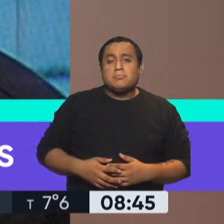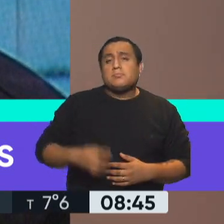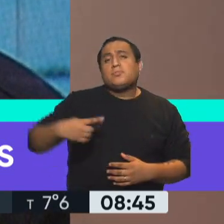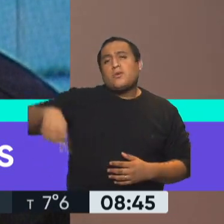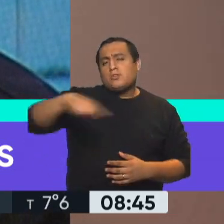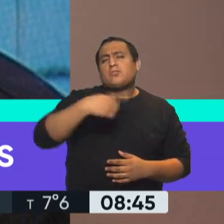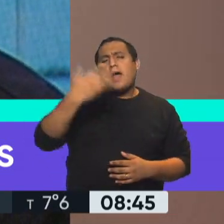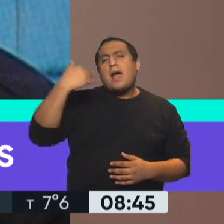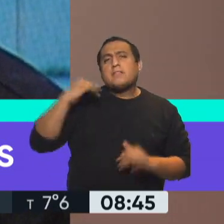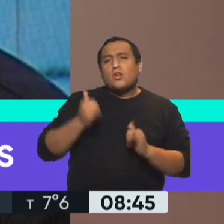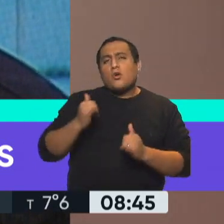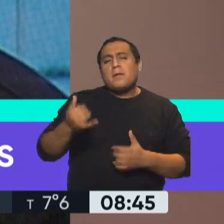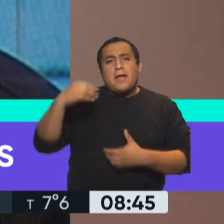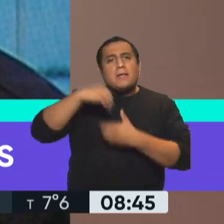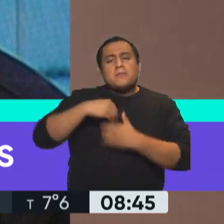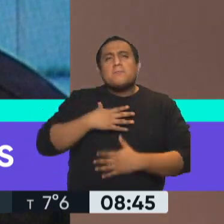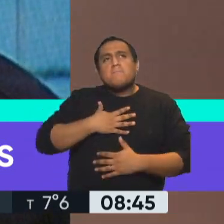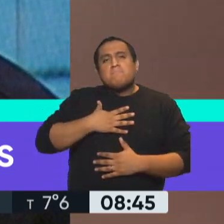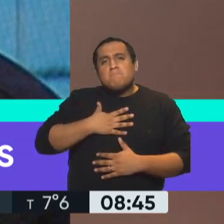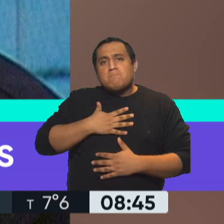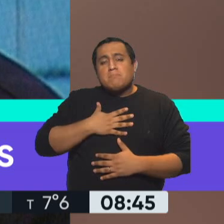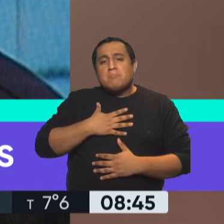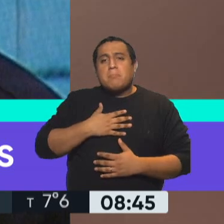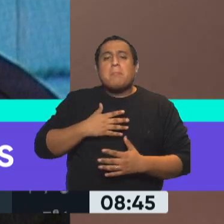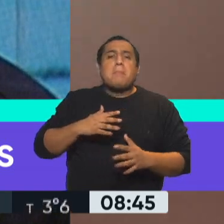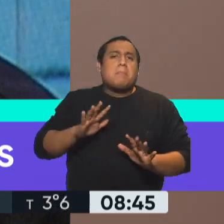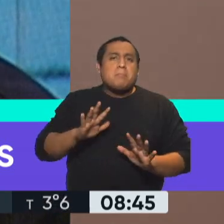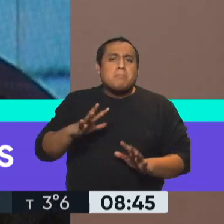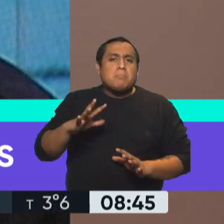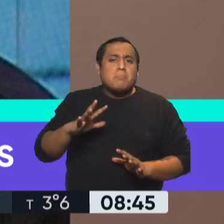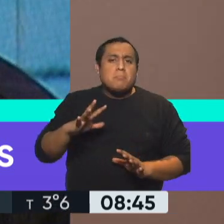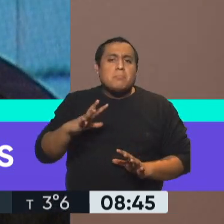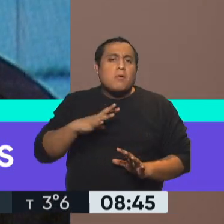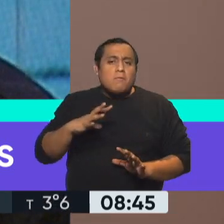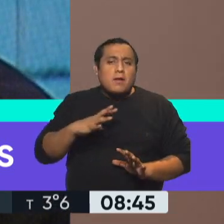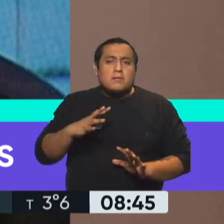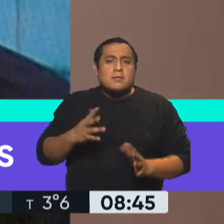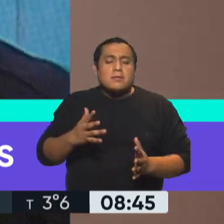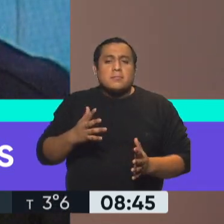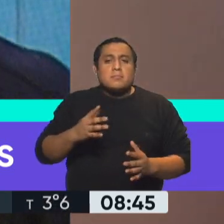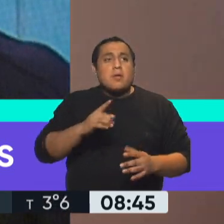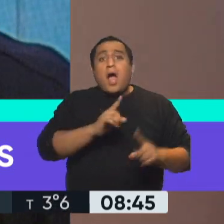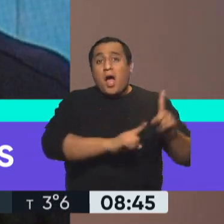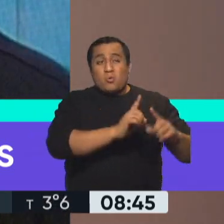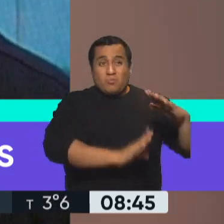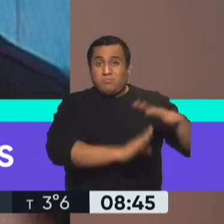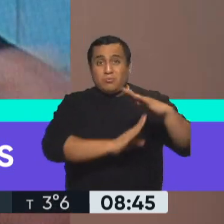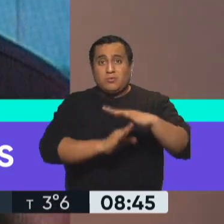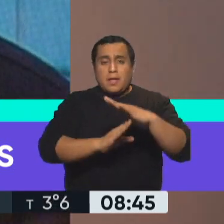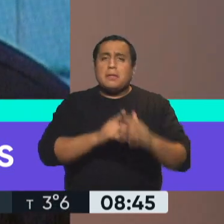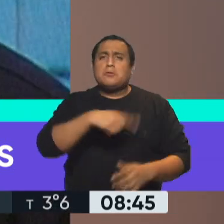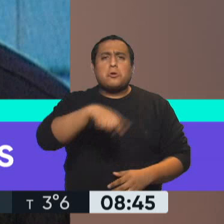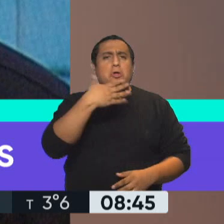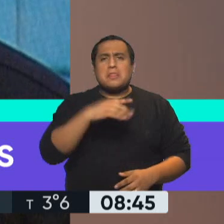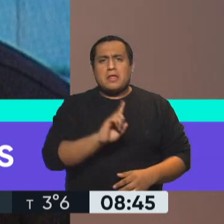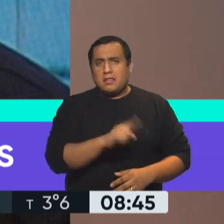jóvenes de aquellos años, con una incomprensión total de las autoridades encargadas de esto. Y después, bueno,